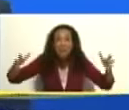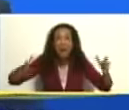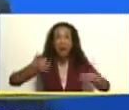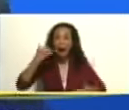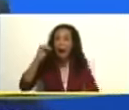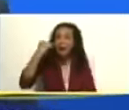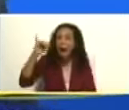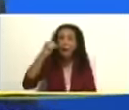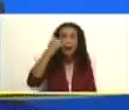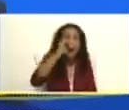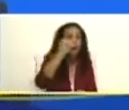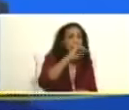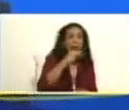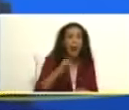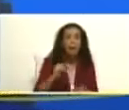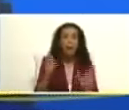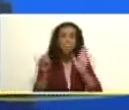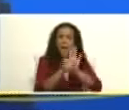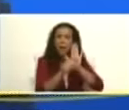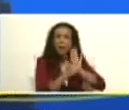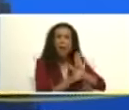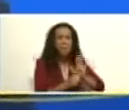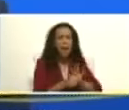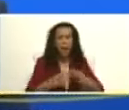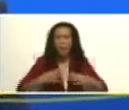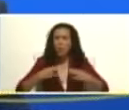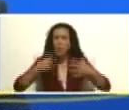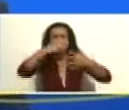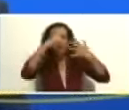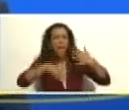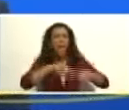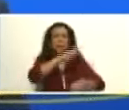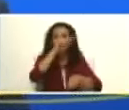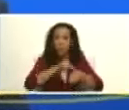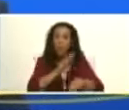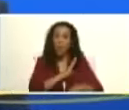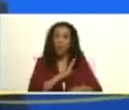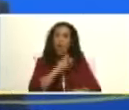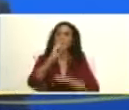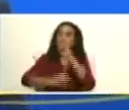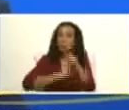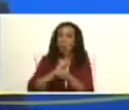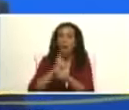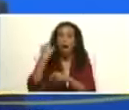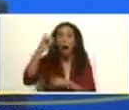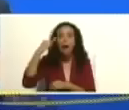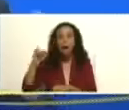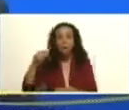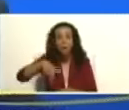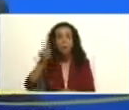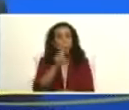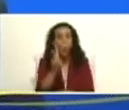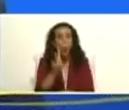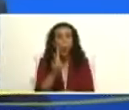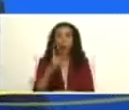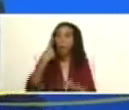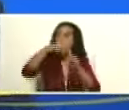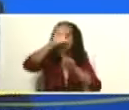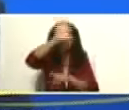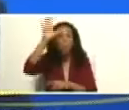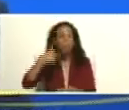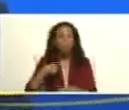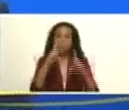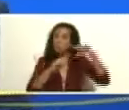abastecimiento, la cantidad de marcas nacionales e internacionales que hay aquí, no las hay en mi